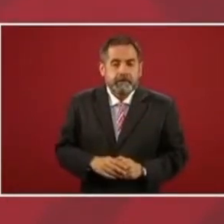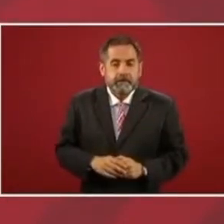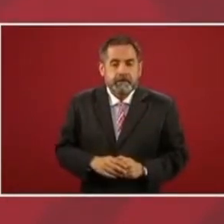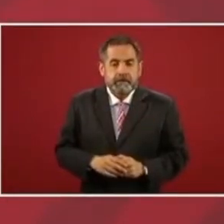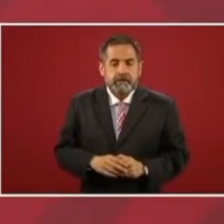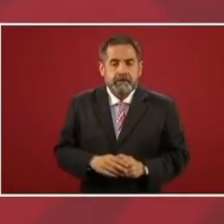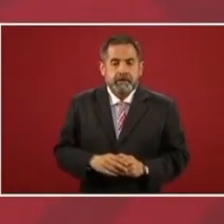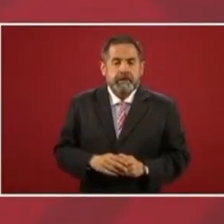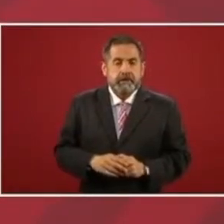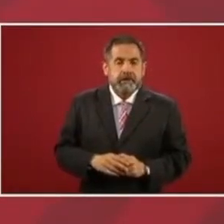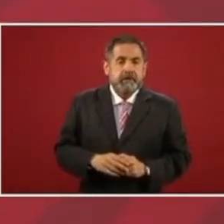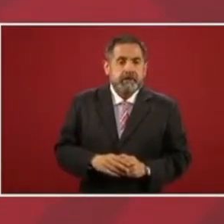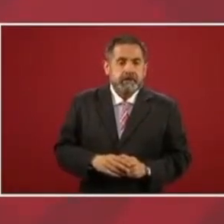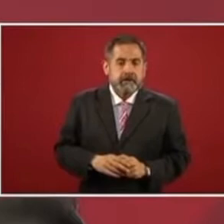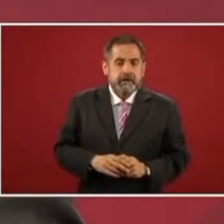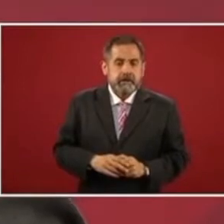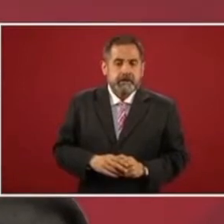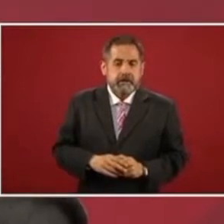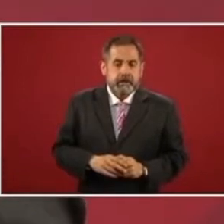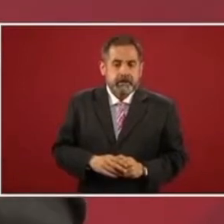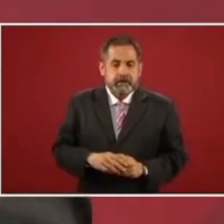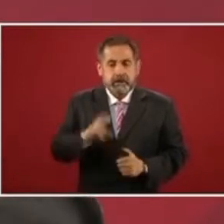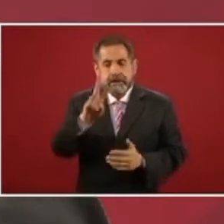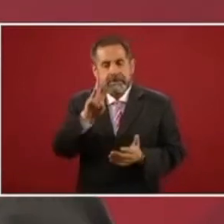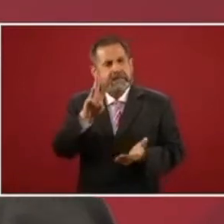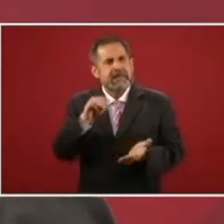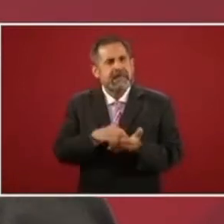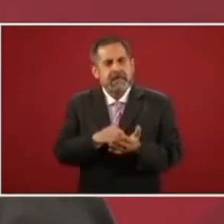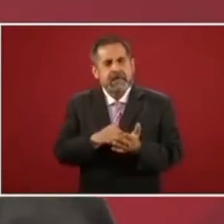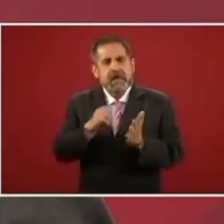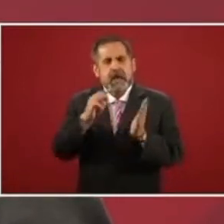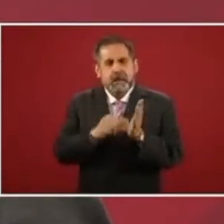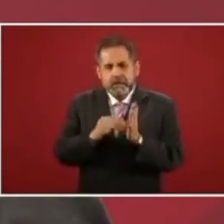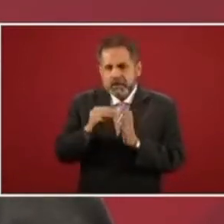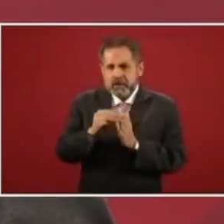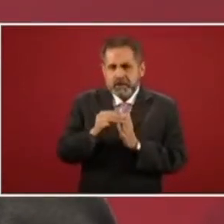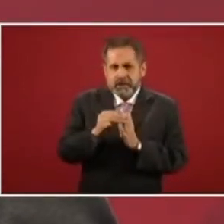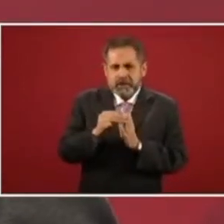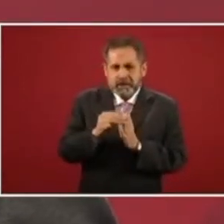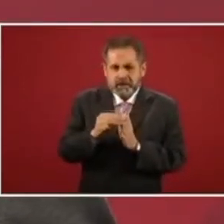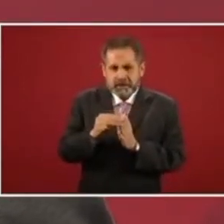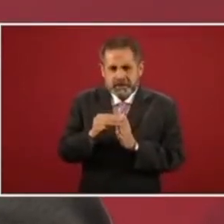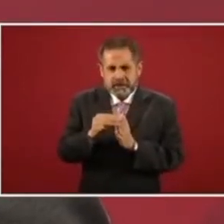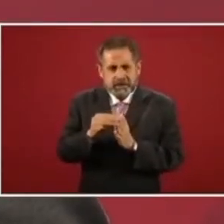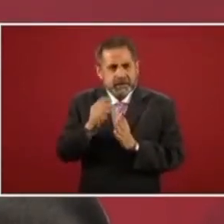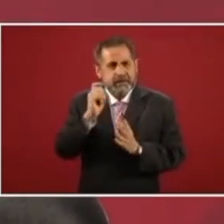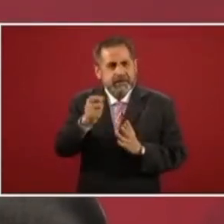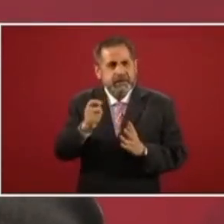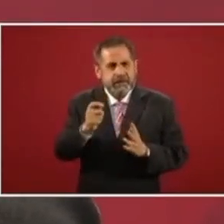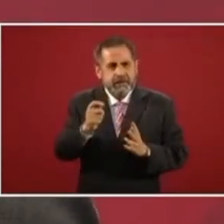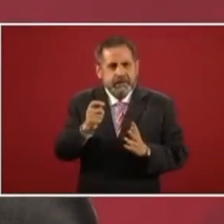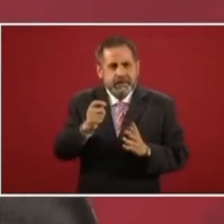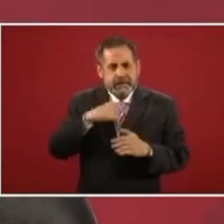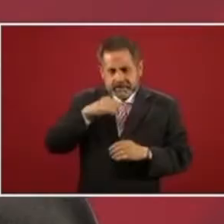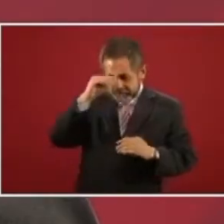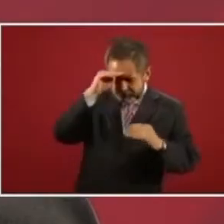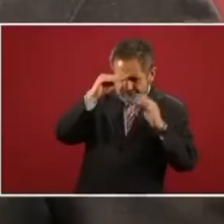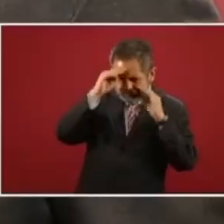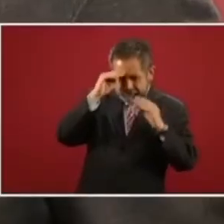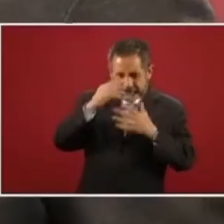los tres mil millones que estamos pensando